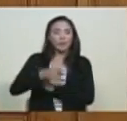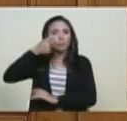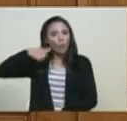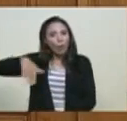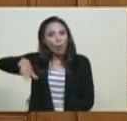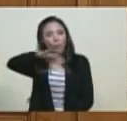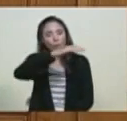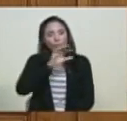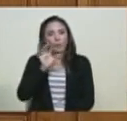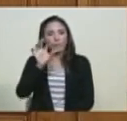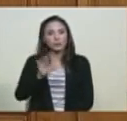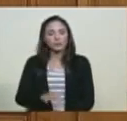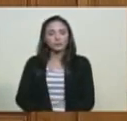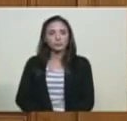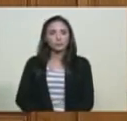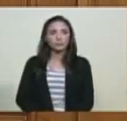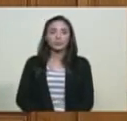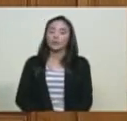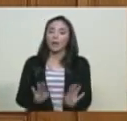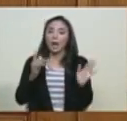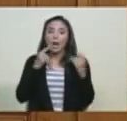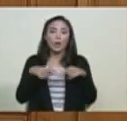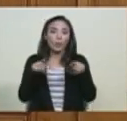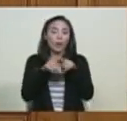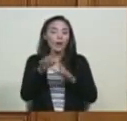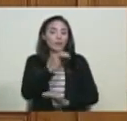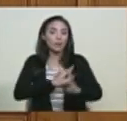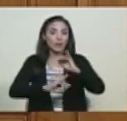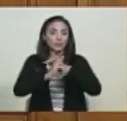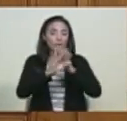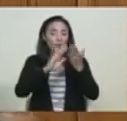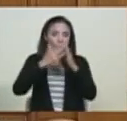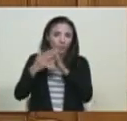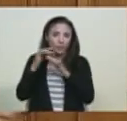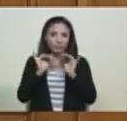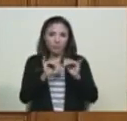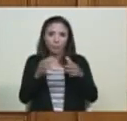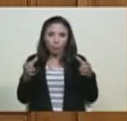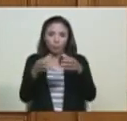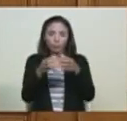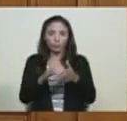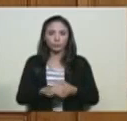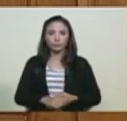país y puedo decir de la comunidad internacional en su conjunto.